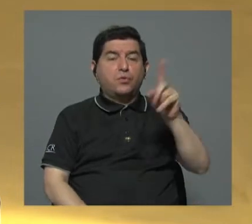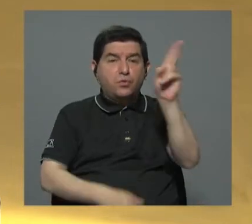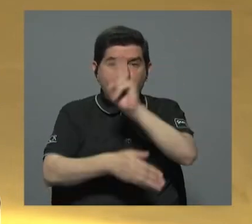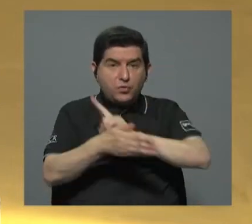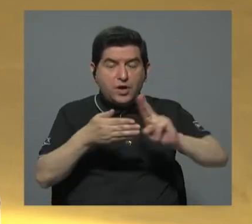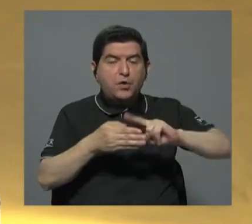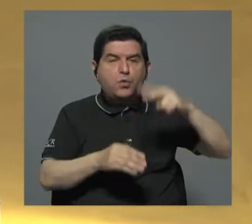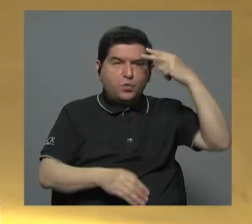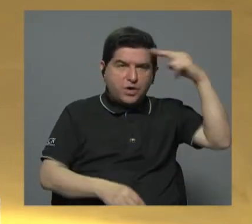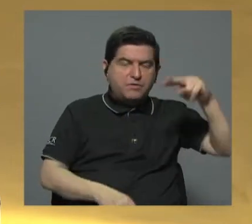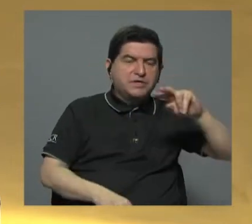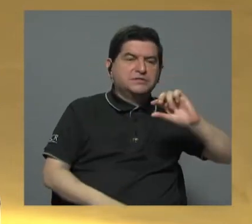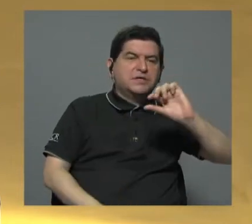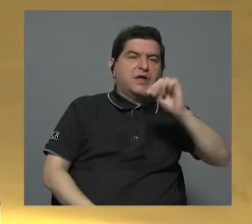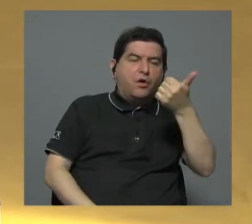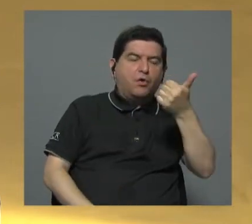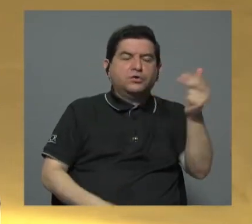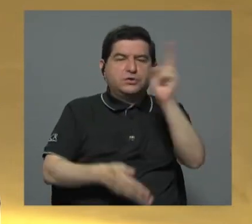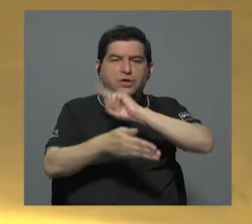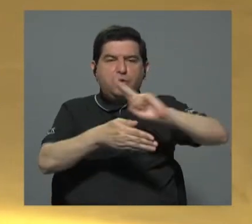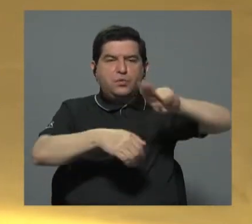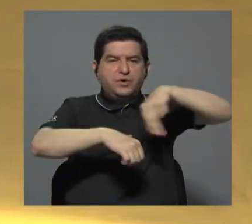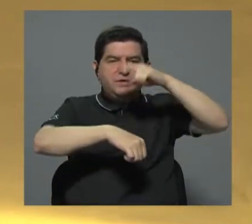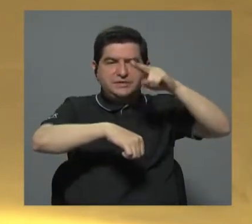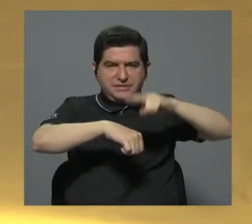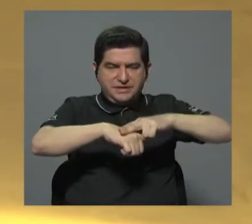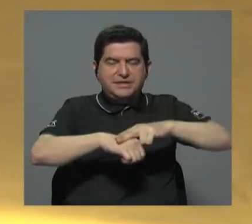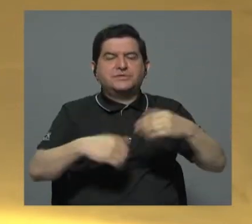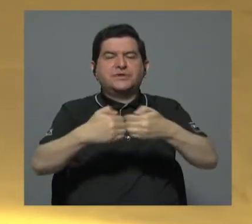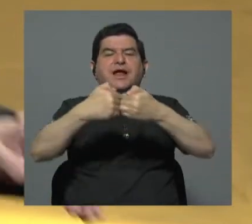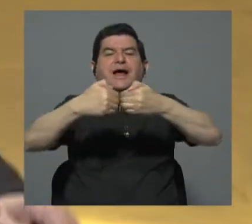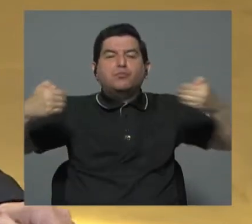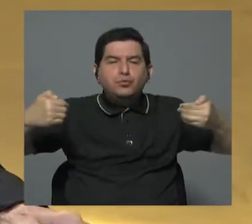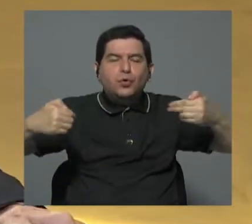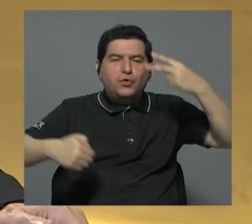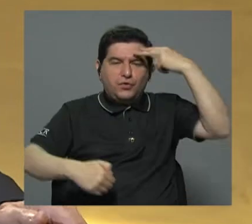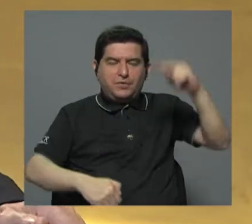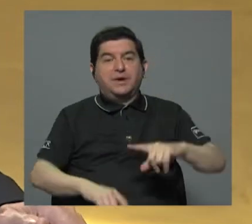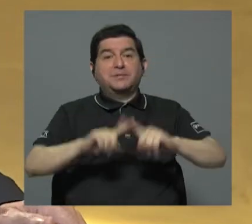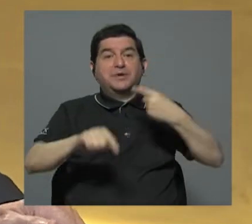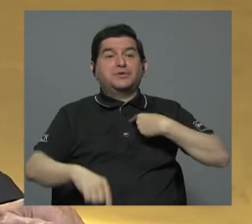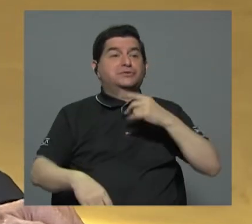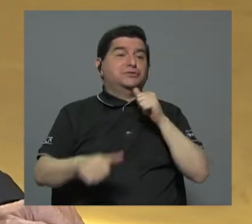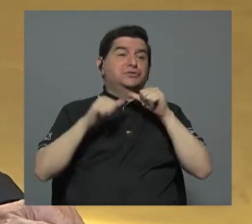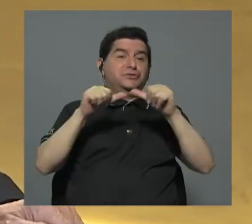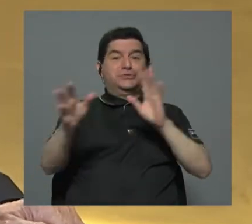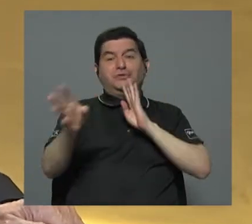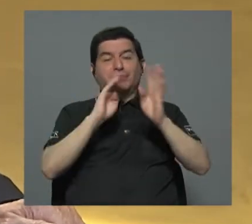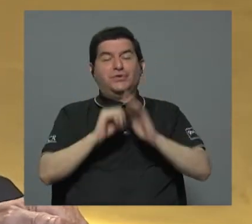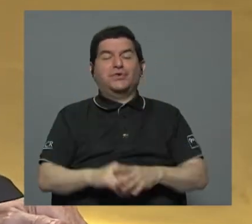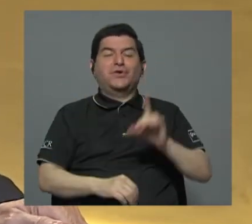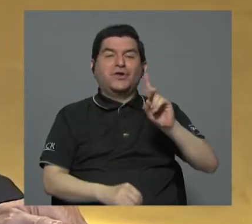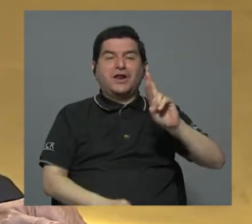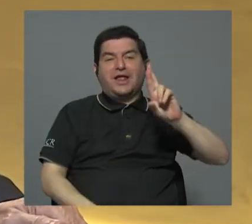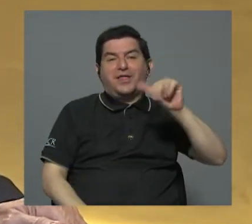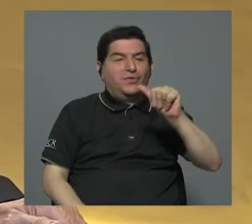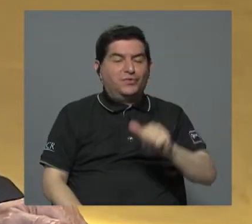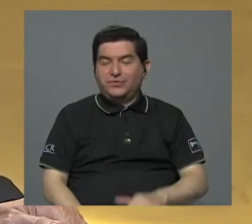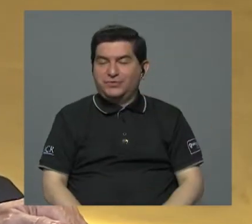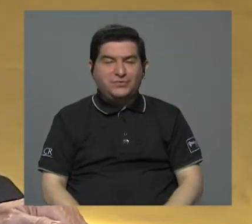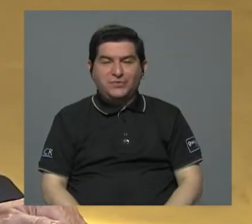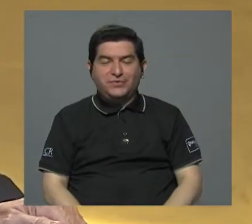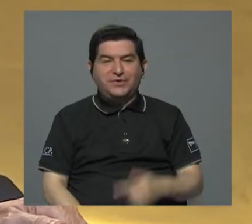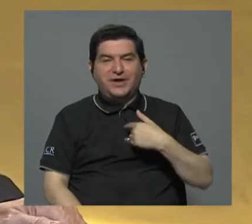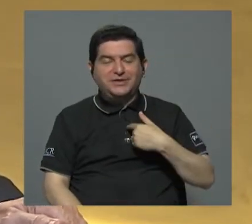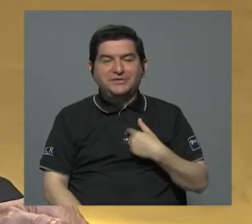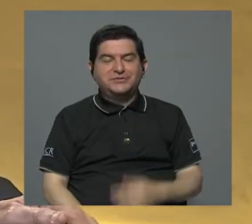de México y otra Universidad Nacional Autónoma de México. Pero si sigo hablando, la doctora no nos va, le